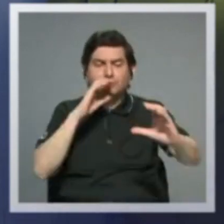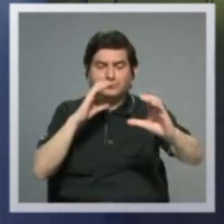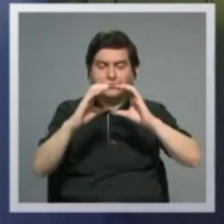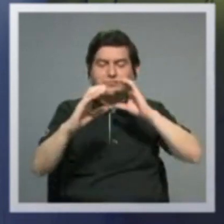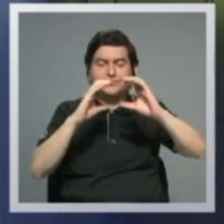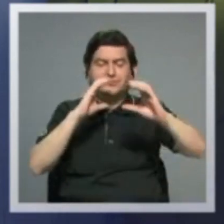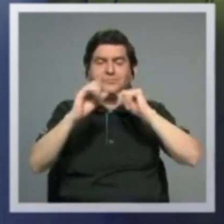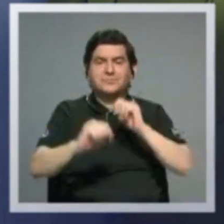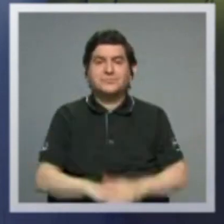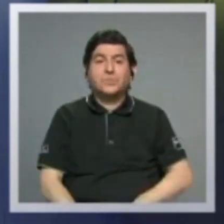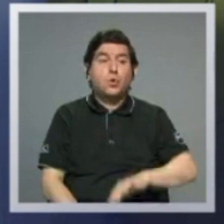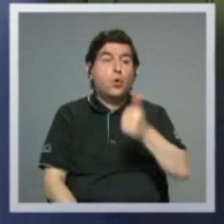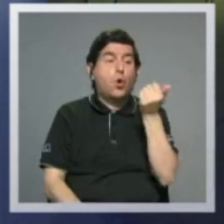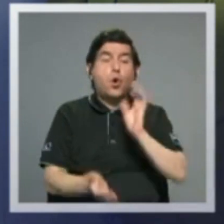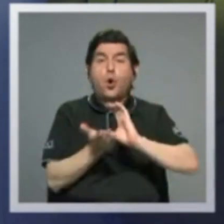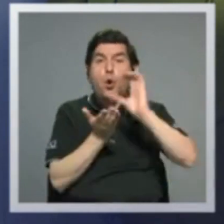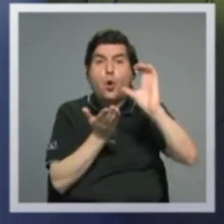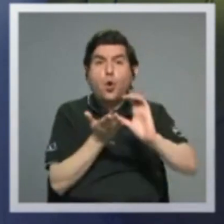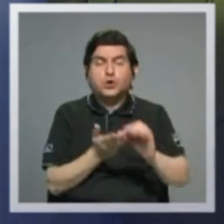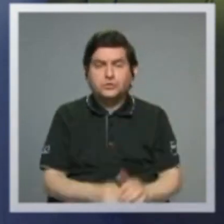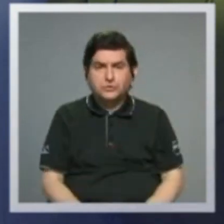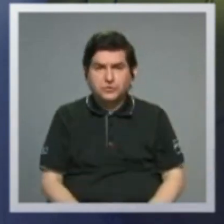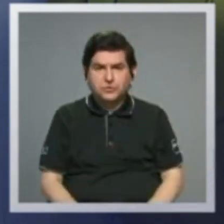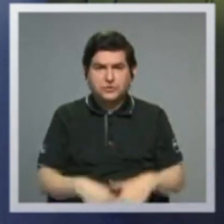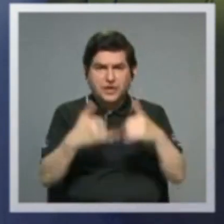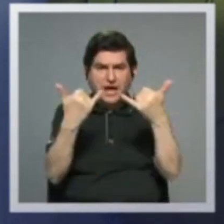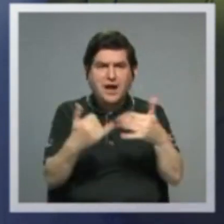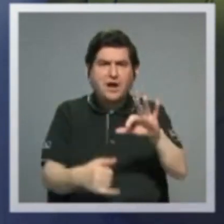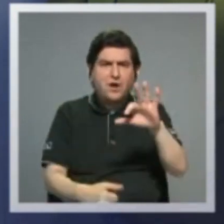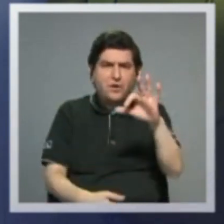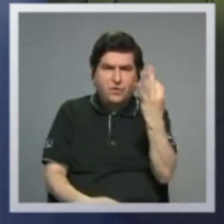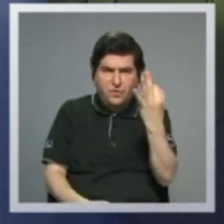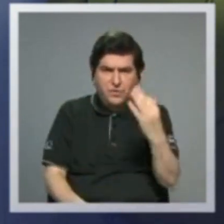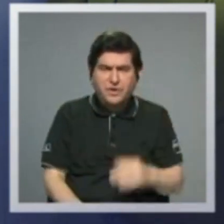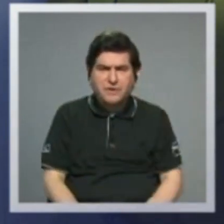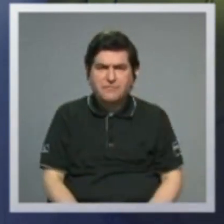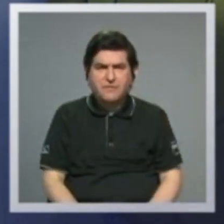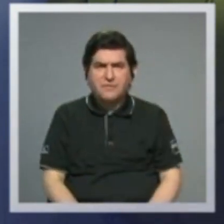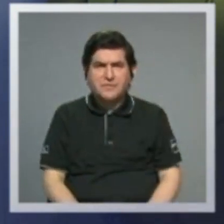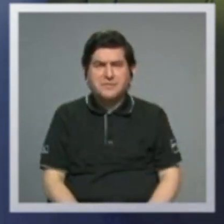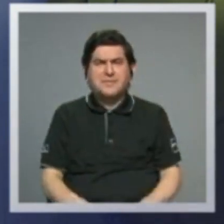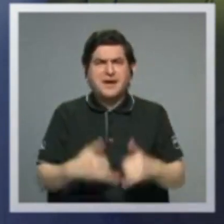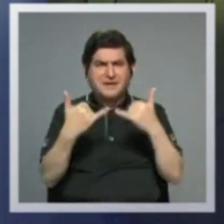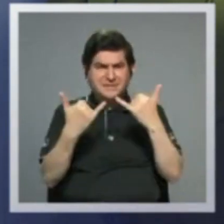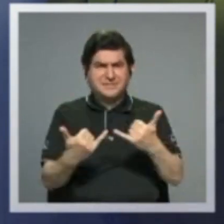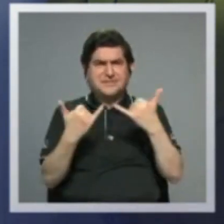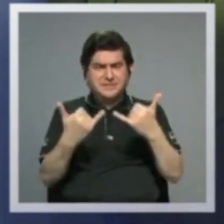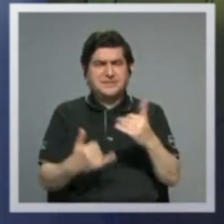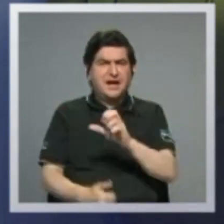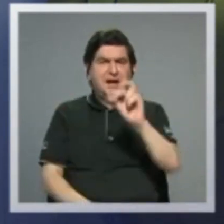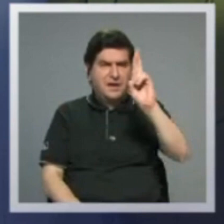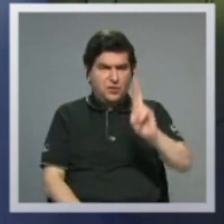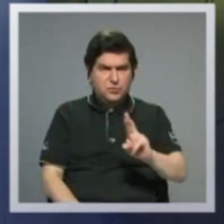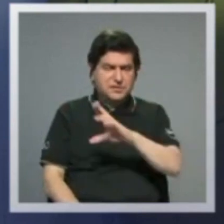comunicación y otros cursos que se dieron, que ahora es una modalidad que está impartiendo ya tanto Costa Rica como la UNAM, que